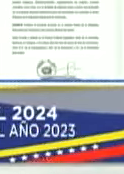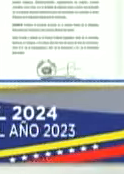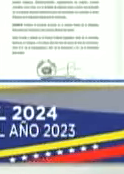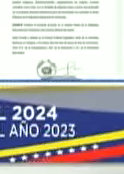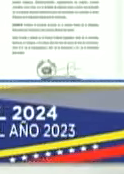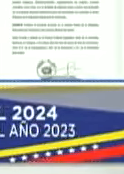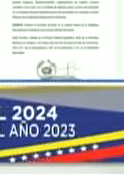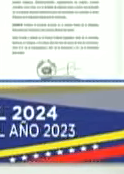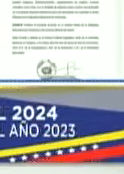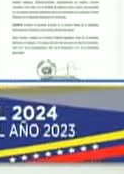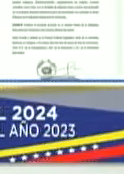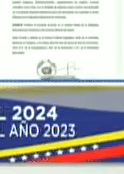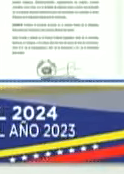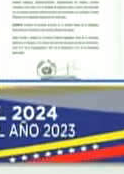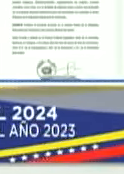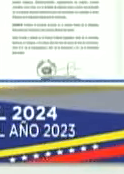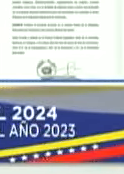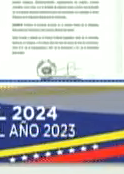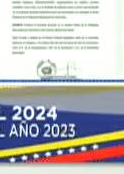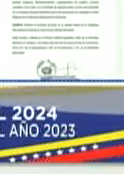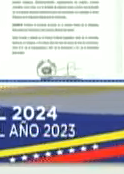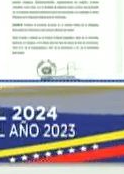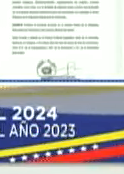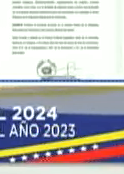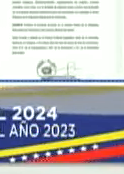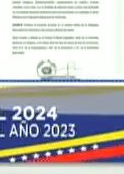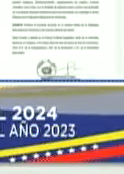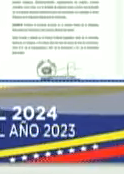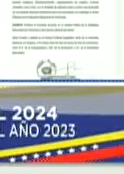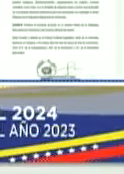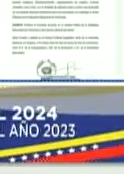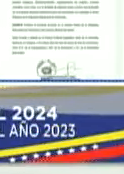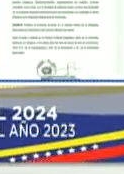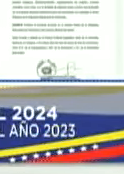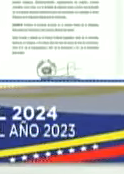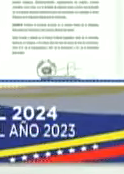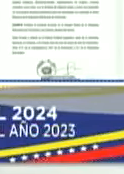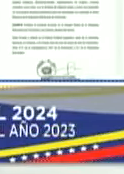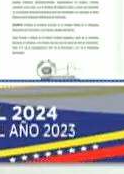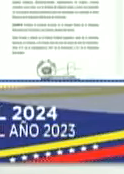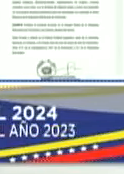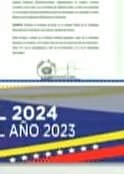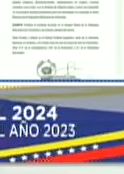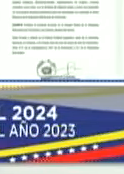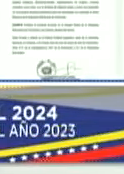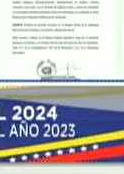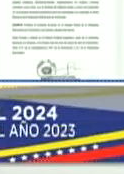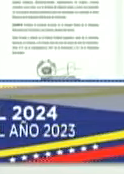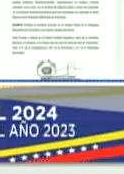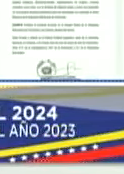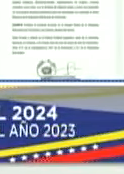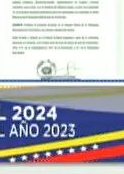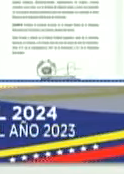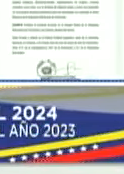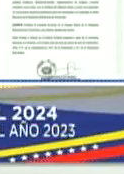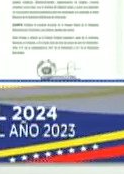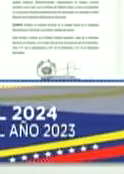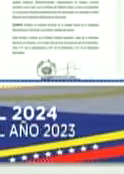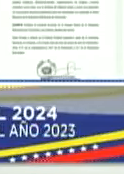Apoyo con todas mis fuerzas la convocatoria a diálogo amplio e